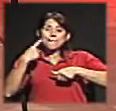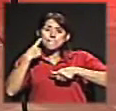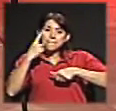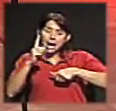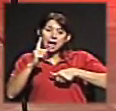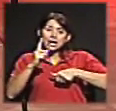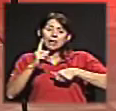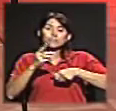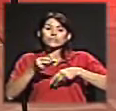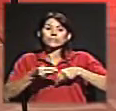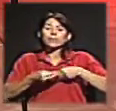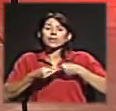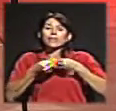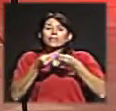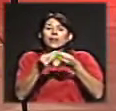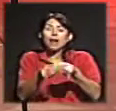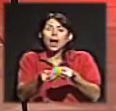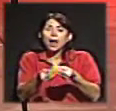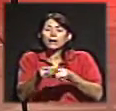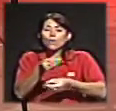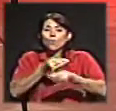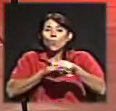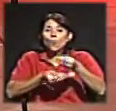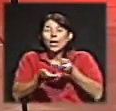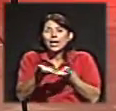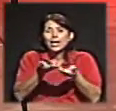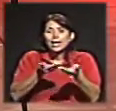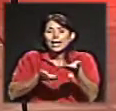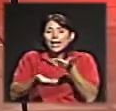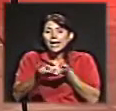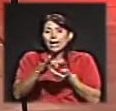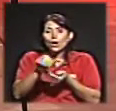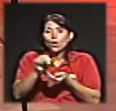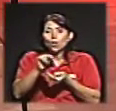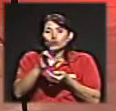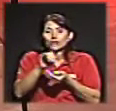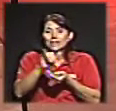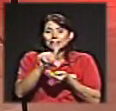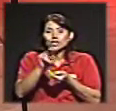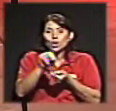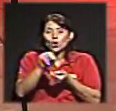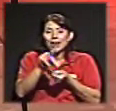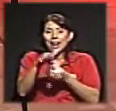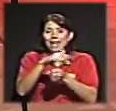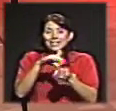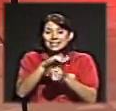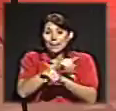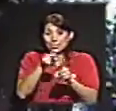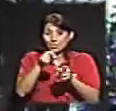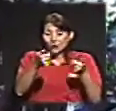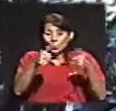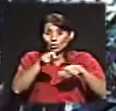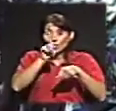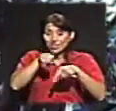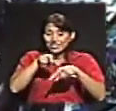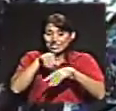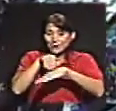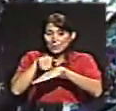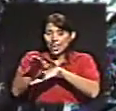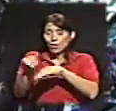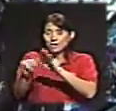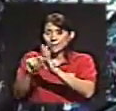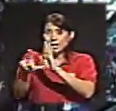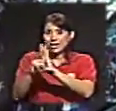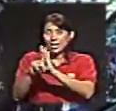facilitar o entregar en concesión esta isla, un acuerdo que a su vez tendría que ser enviado a la Asamblea Legislativa. Entonces, efectivamente, estamos